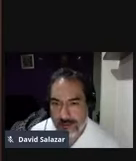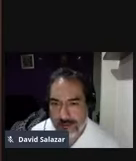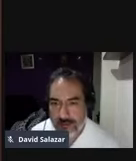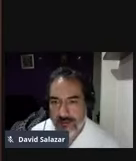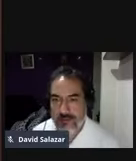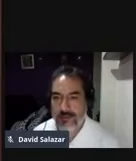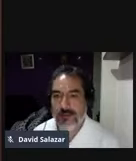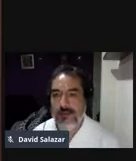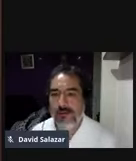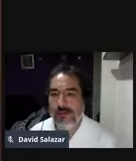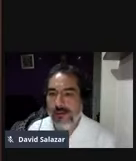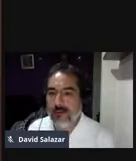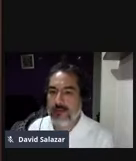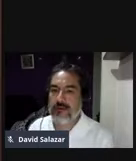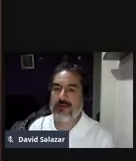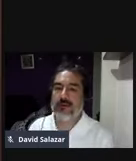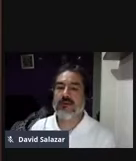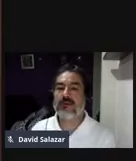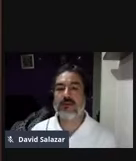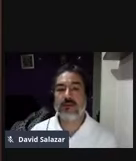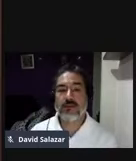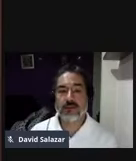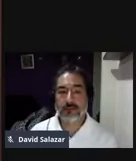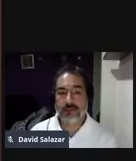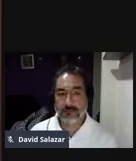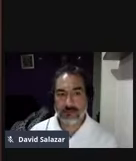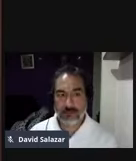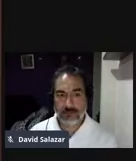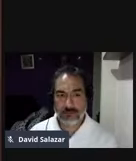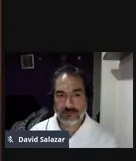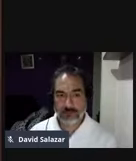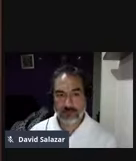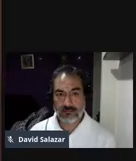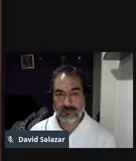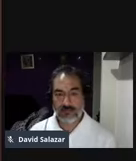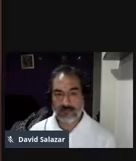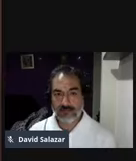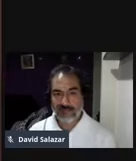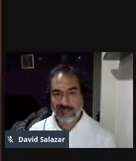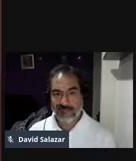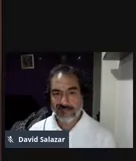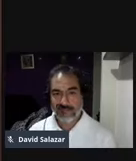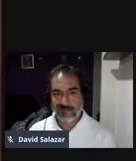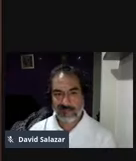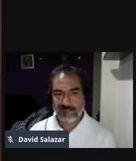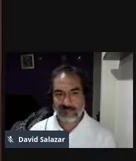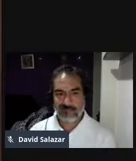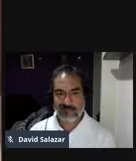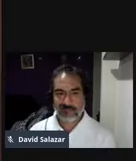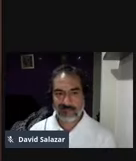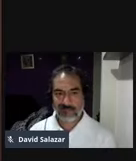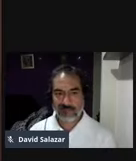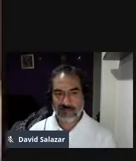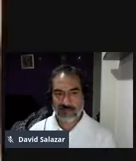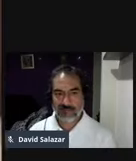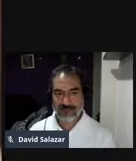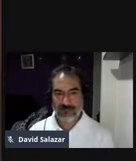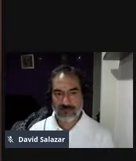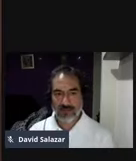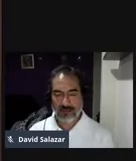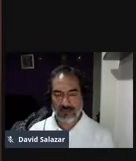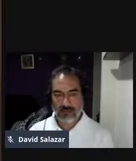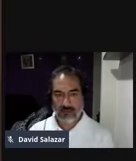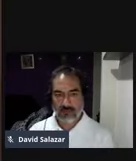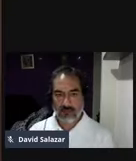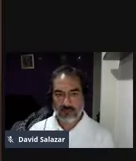sean responsables para que no sea una de sus debilidades en la etapa adulta. Exactamente. Y hoy más que nunca es apremiante porque se